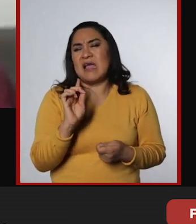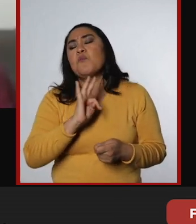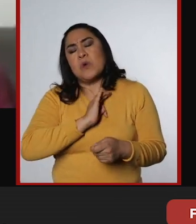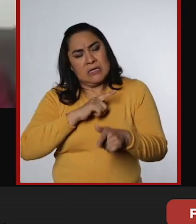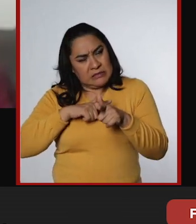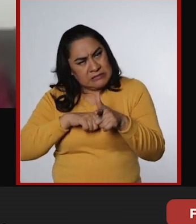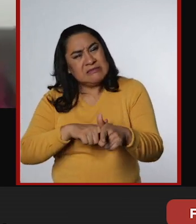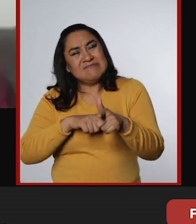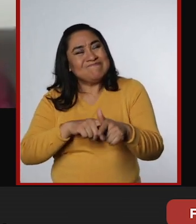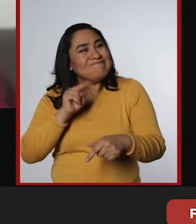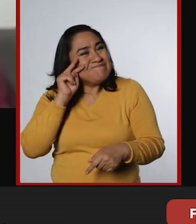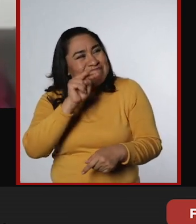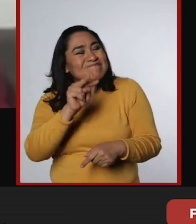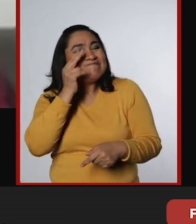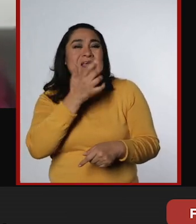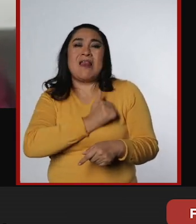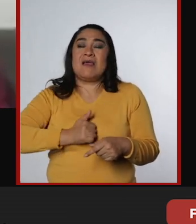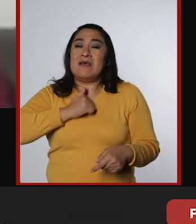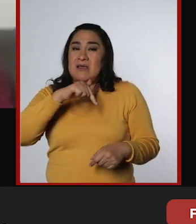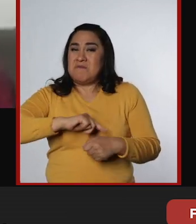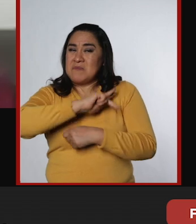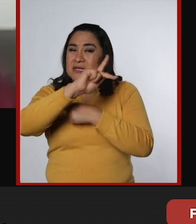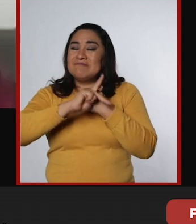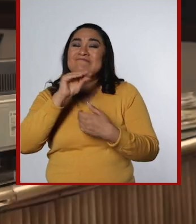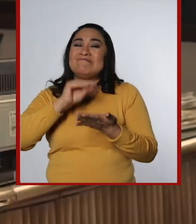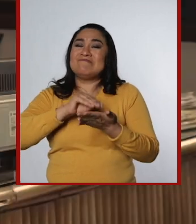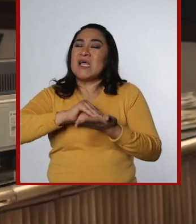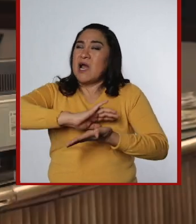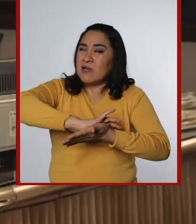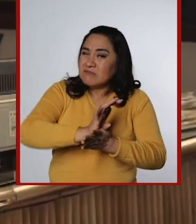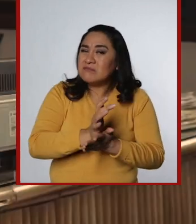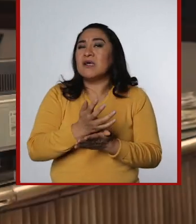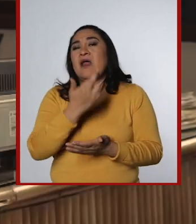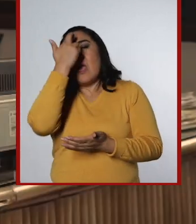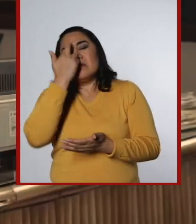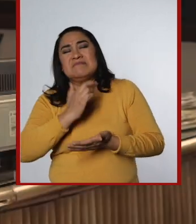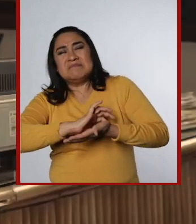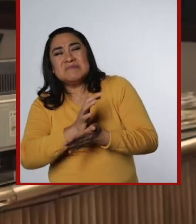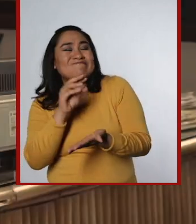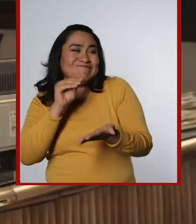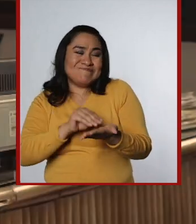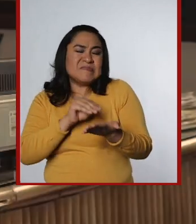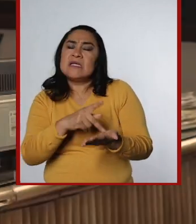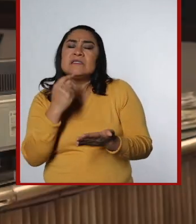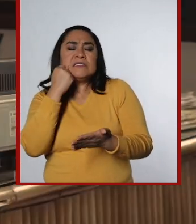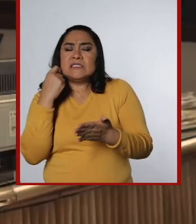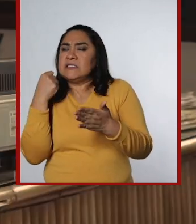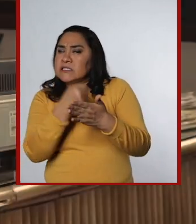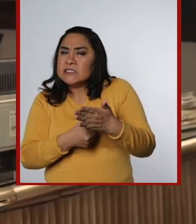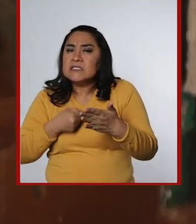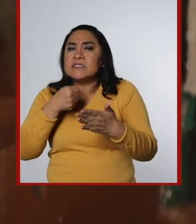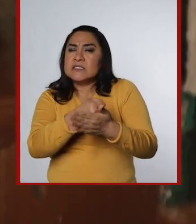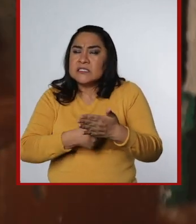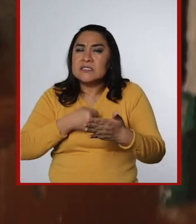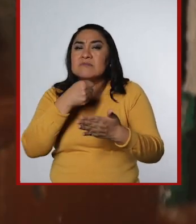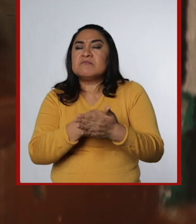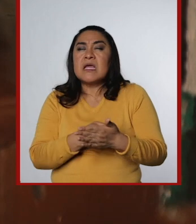no lo reconoce, pero que tratan de sembrar nuevos